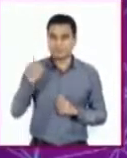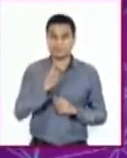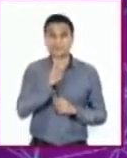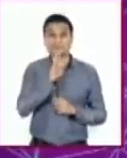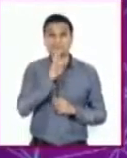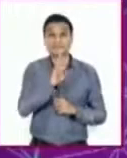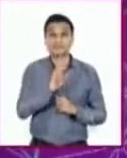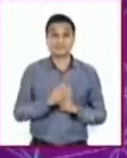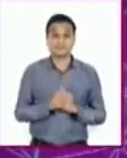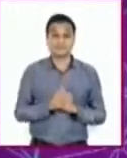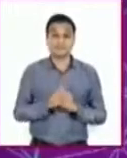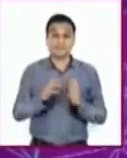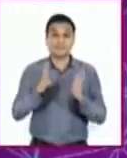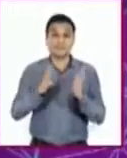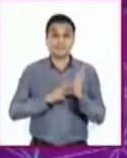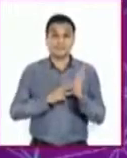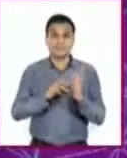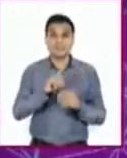como resultado